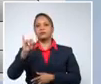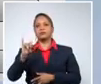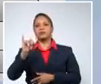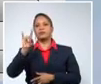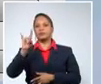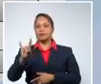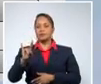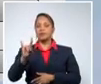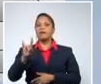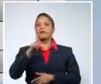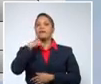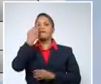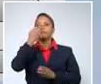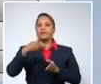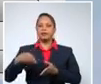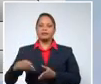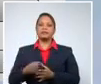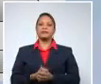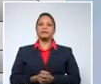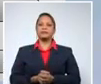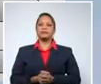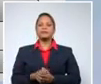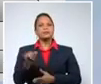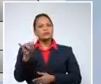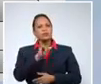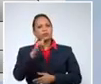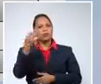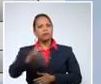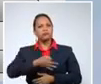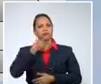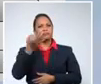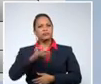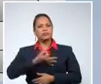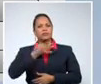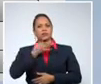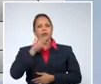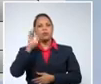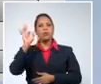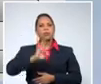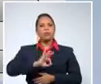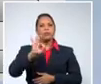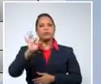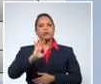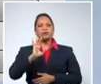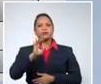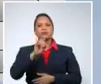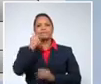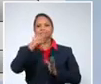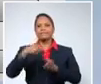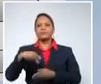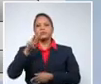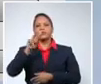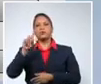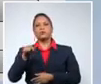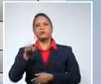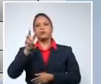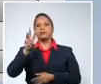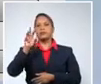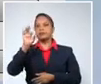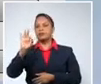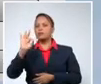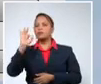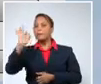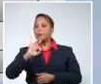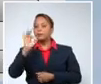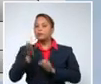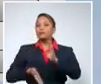1.241.469 fallecidos. Y como también ya dije, con una letalidad de un 2,38%